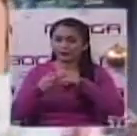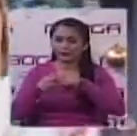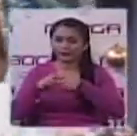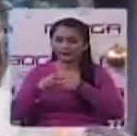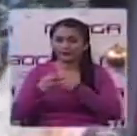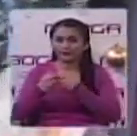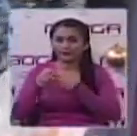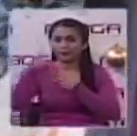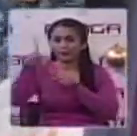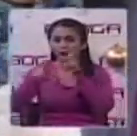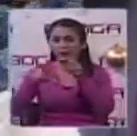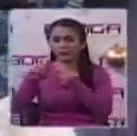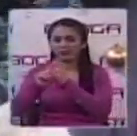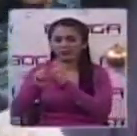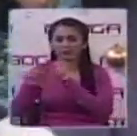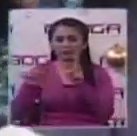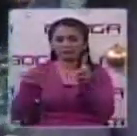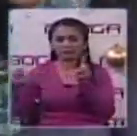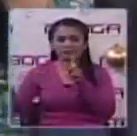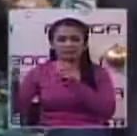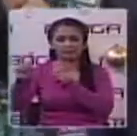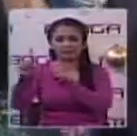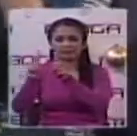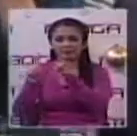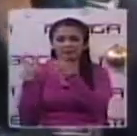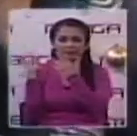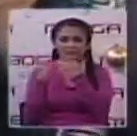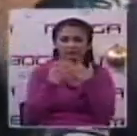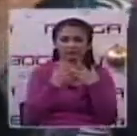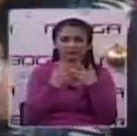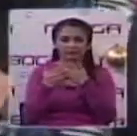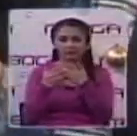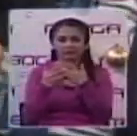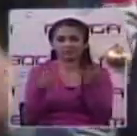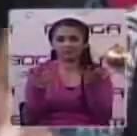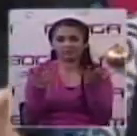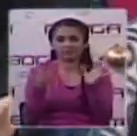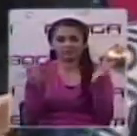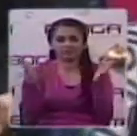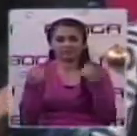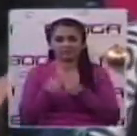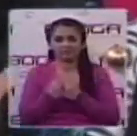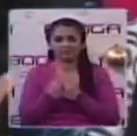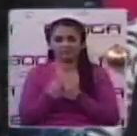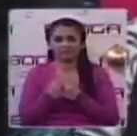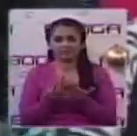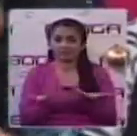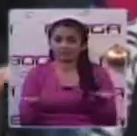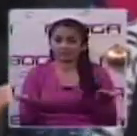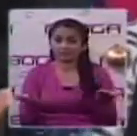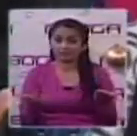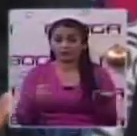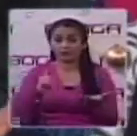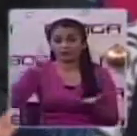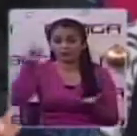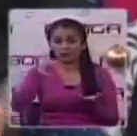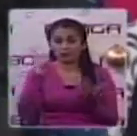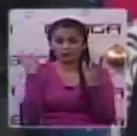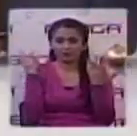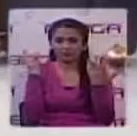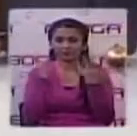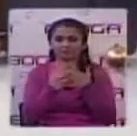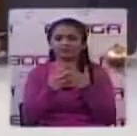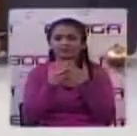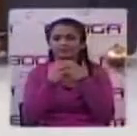una distancia, no es completo, no hay una buena entonces identidad, no hay una buena imagen en la